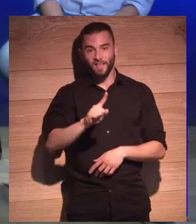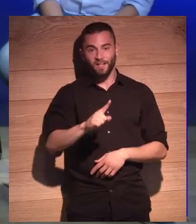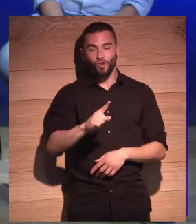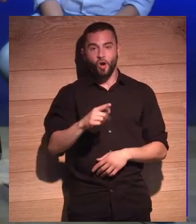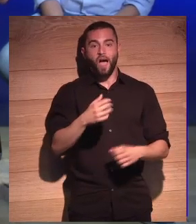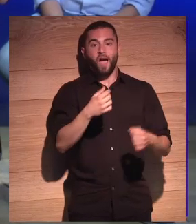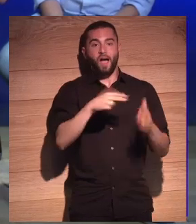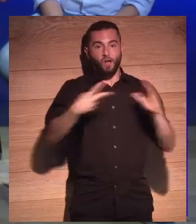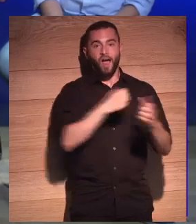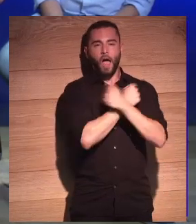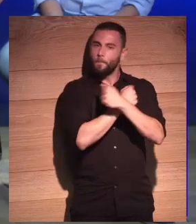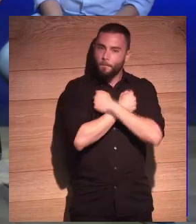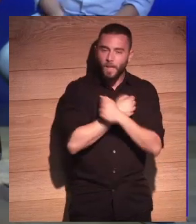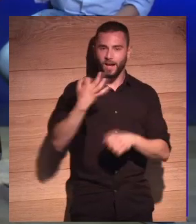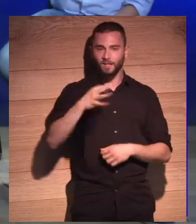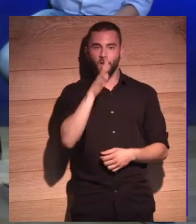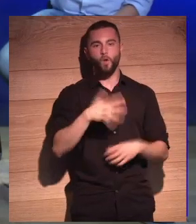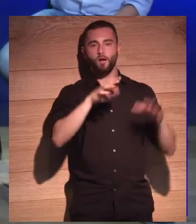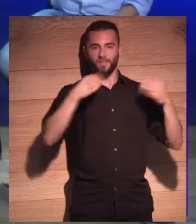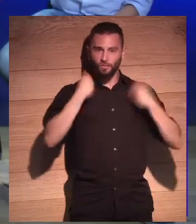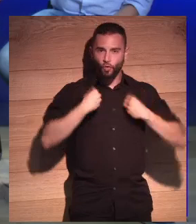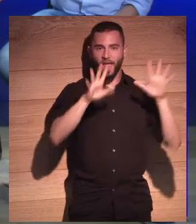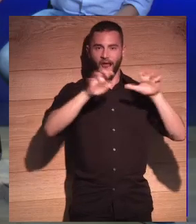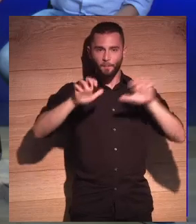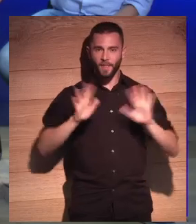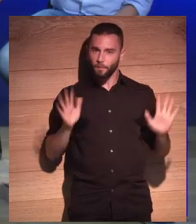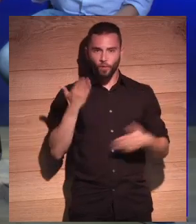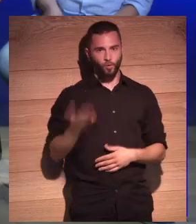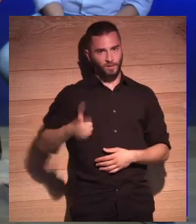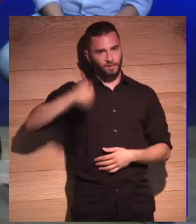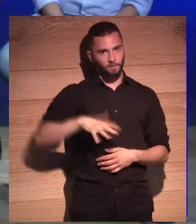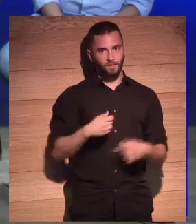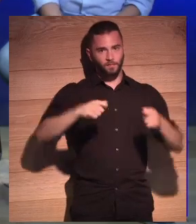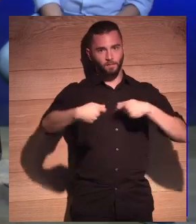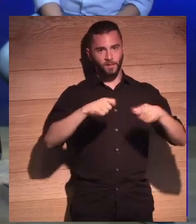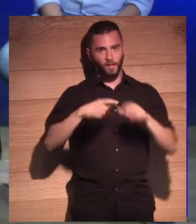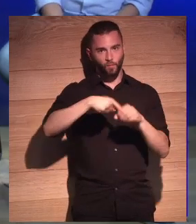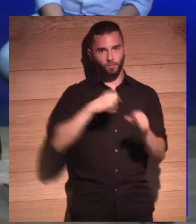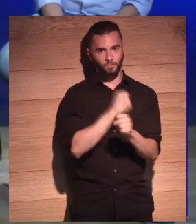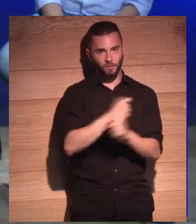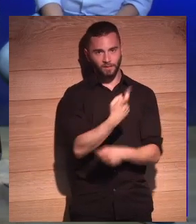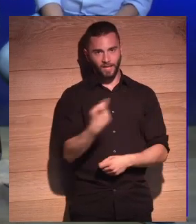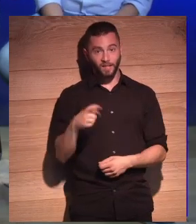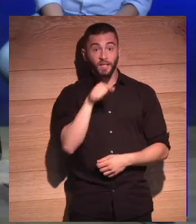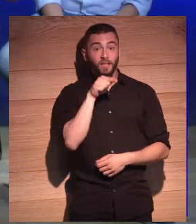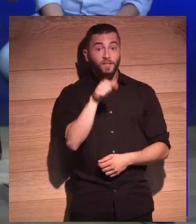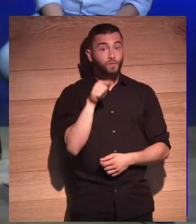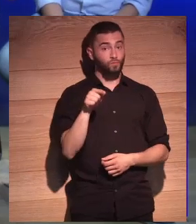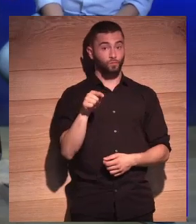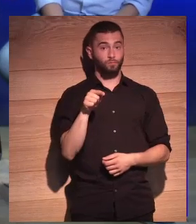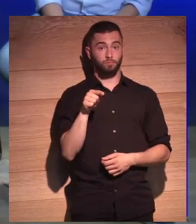a disfrutar, vas a aprender, pero hay algo más importante, hay un mercado que requiere de puestos de trabajo y tú no estás